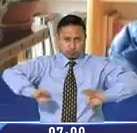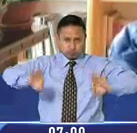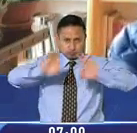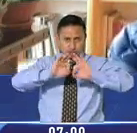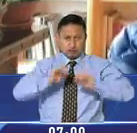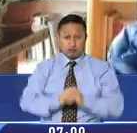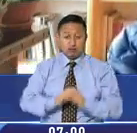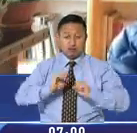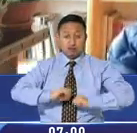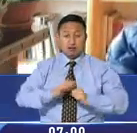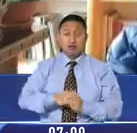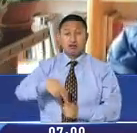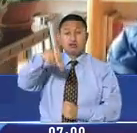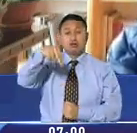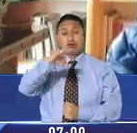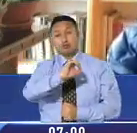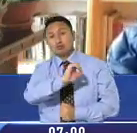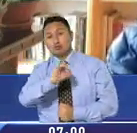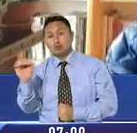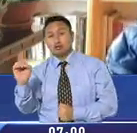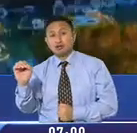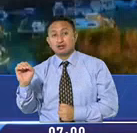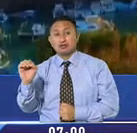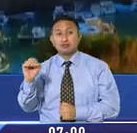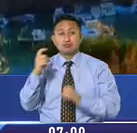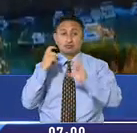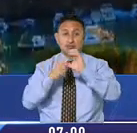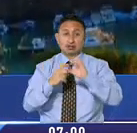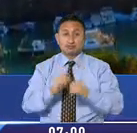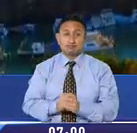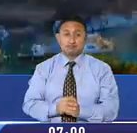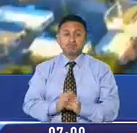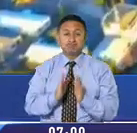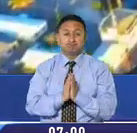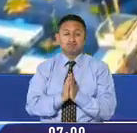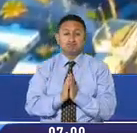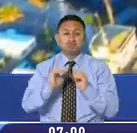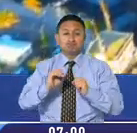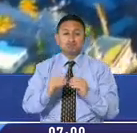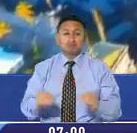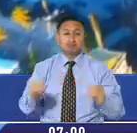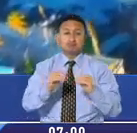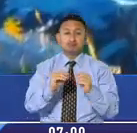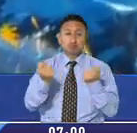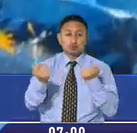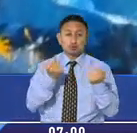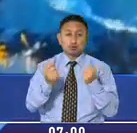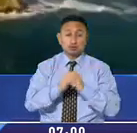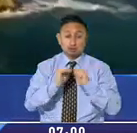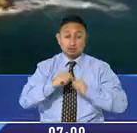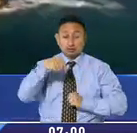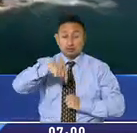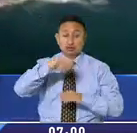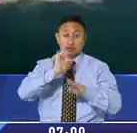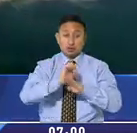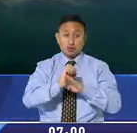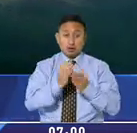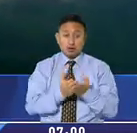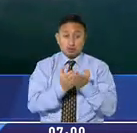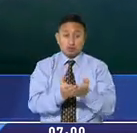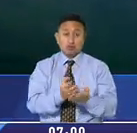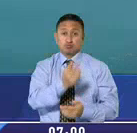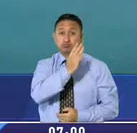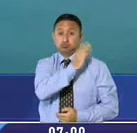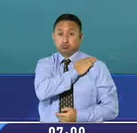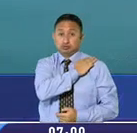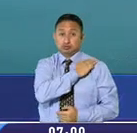parte nororiental del Pacífico. Exhortan a que se refuercen los controles por parte de la Armada Ecuatoriana y otros